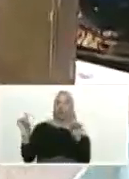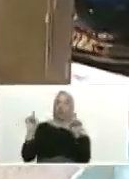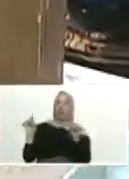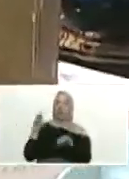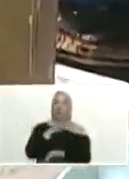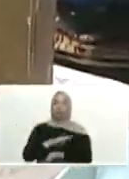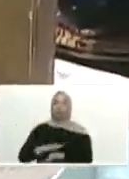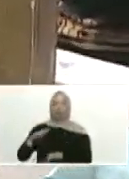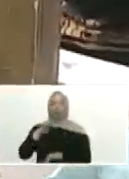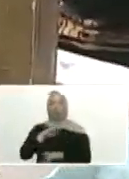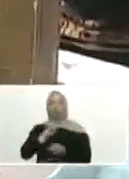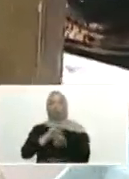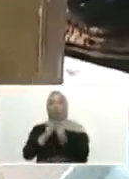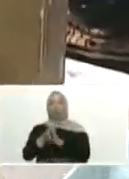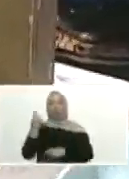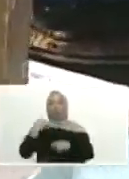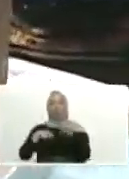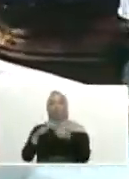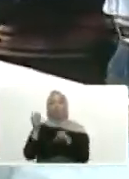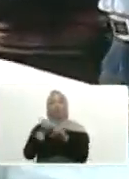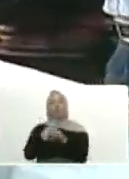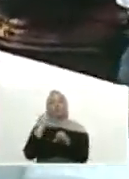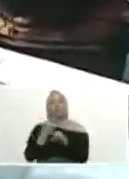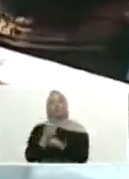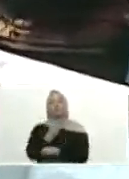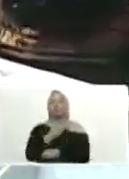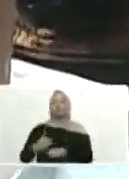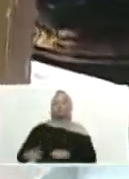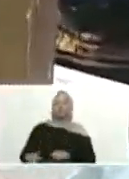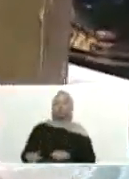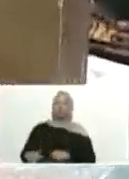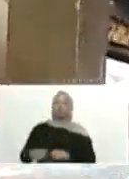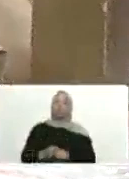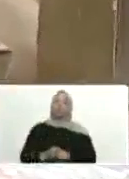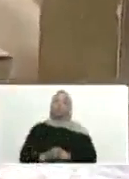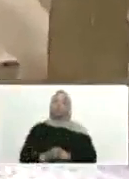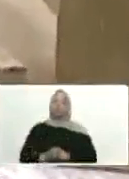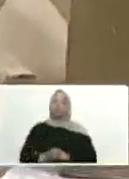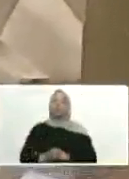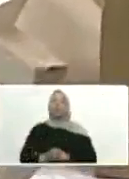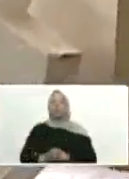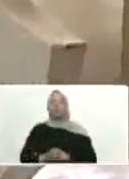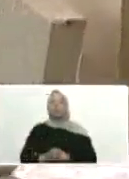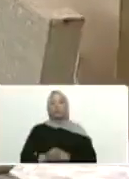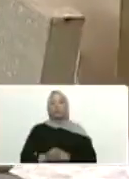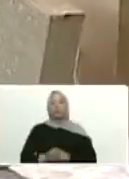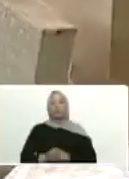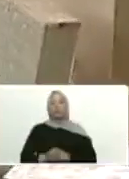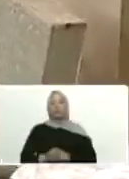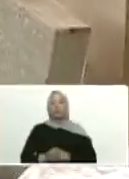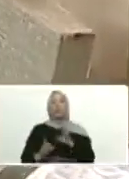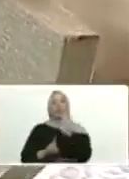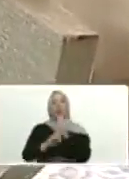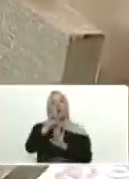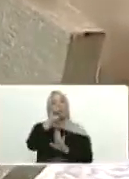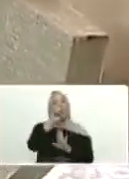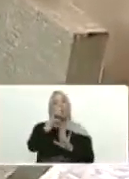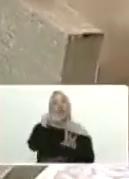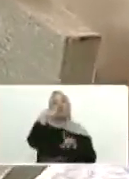misiones y a través de la inventiva de los trabajadores presidentes hemos logrado a través de desarrollar un método